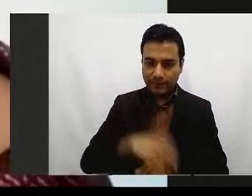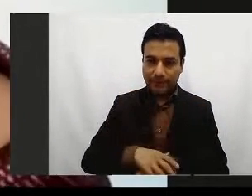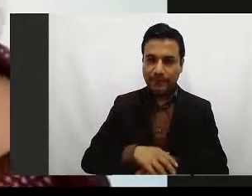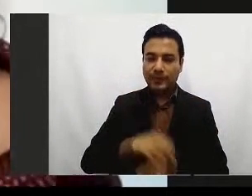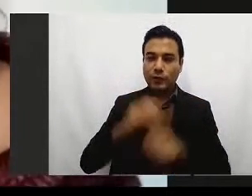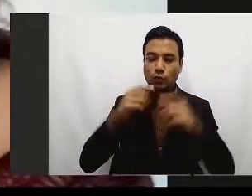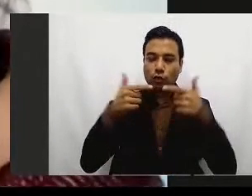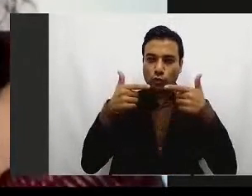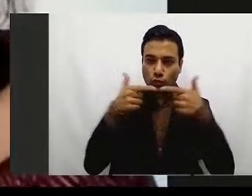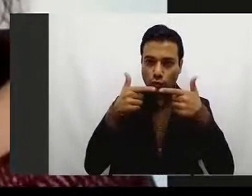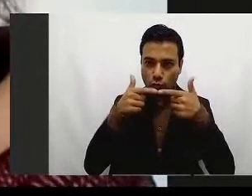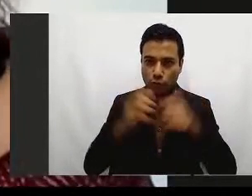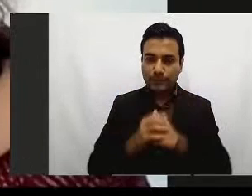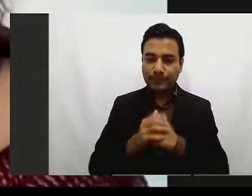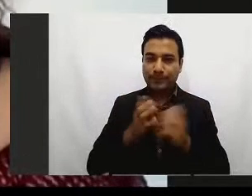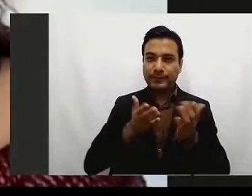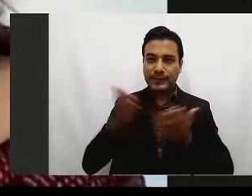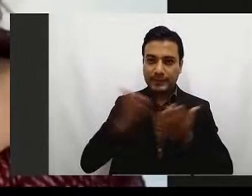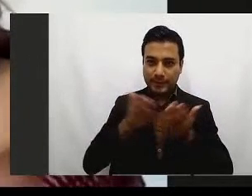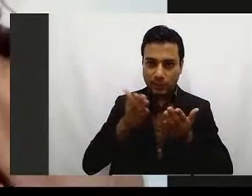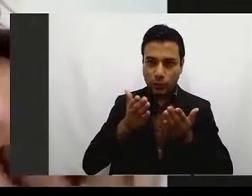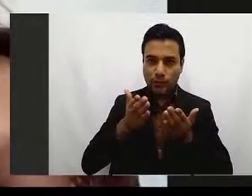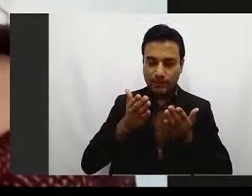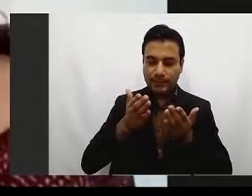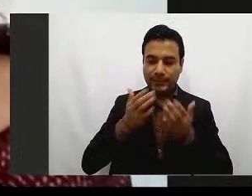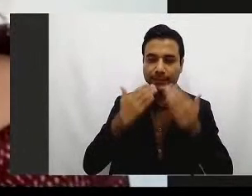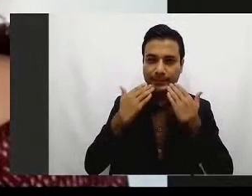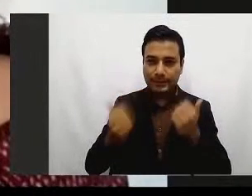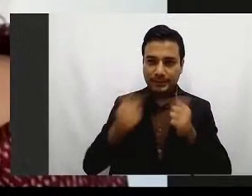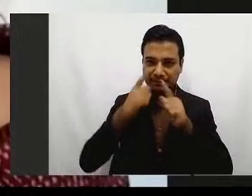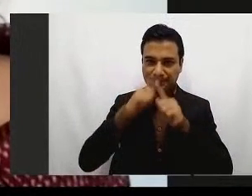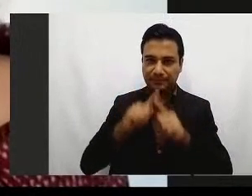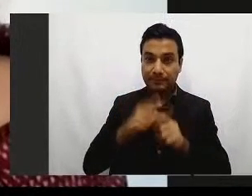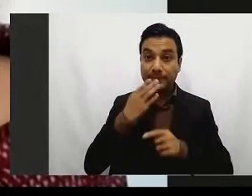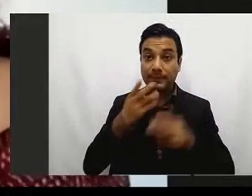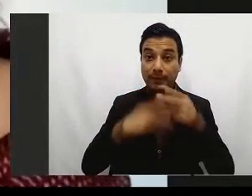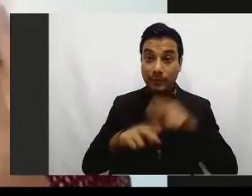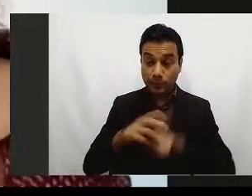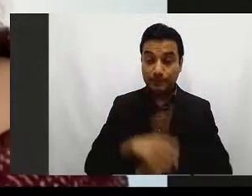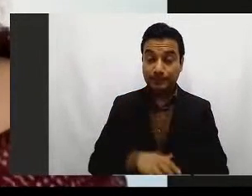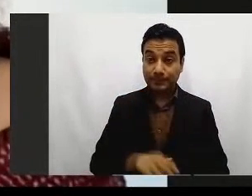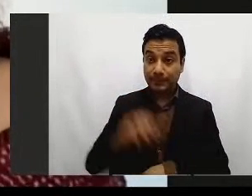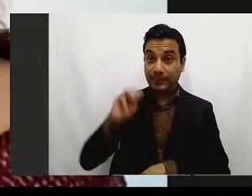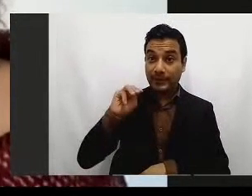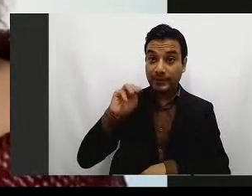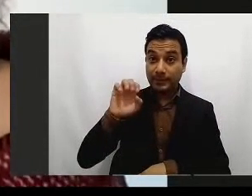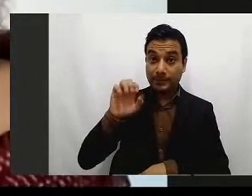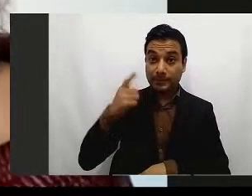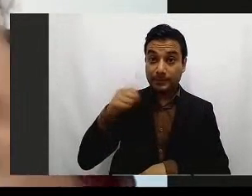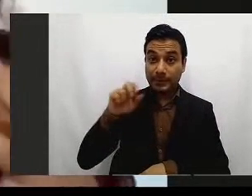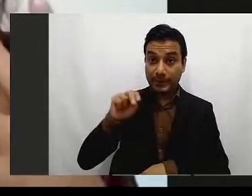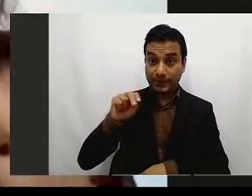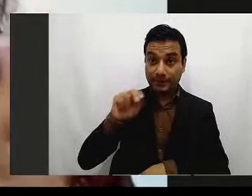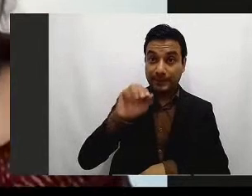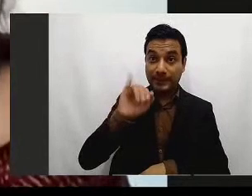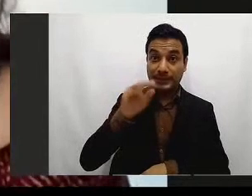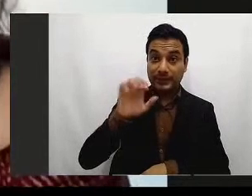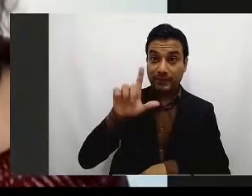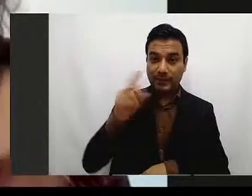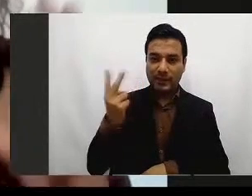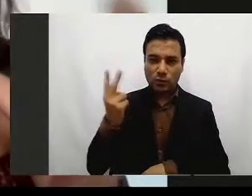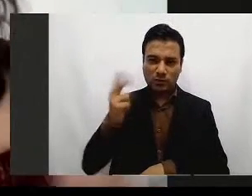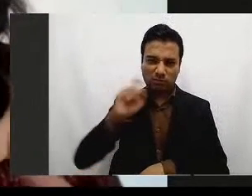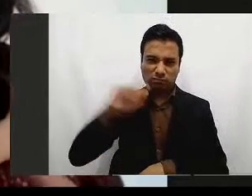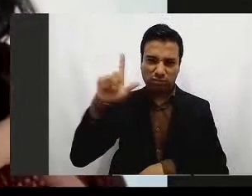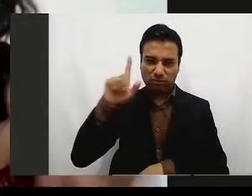Londres. Bienvenida, Megan. Y bueno, comentarles que tanto Megan como Isabel forman parte de estas consultorías expertas con